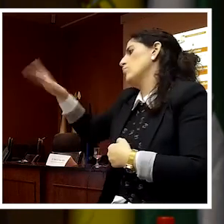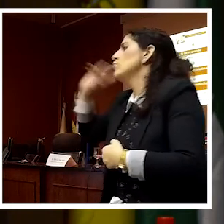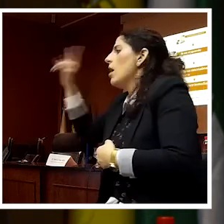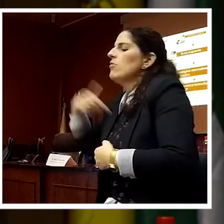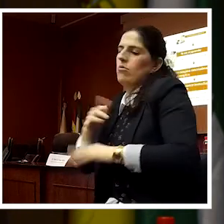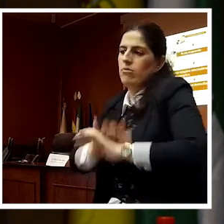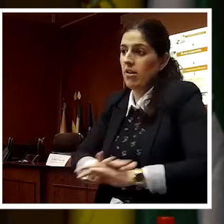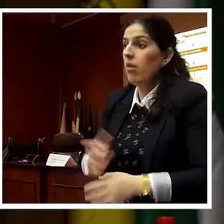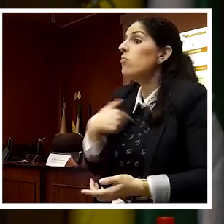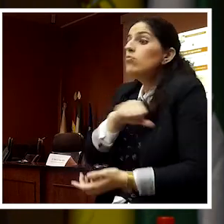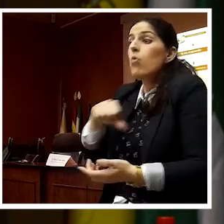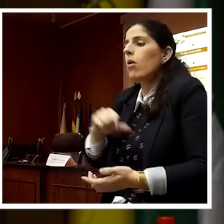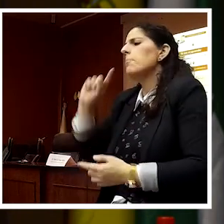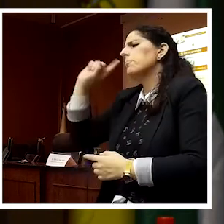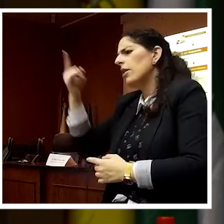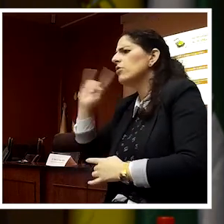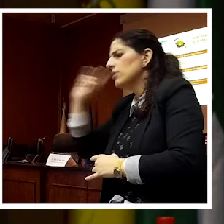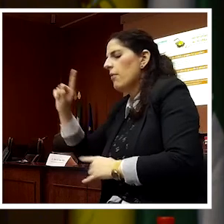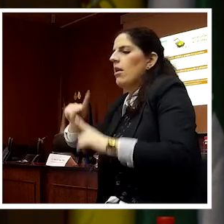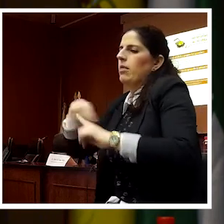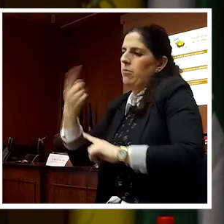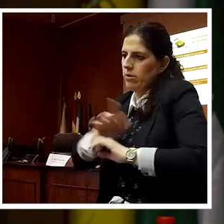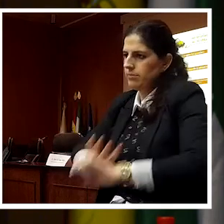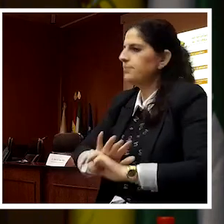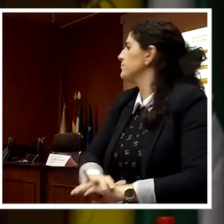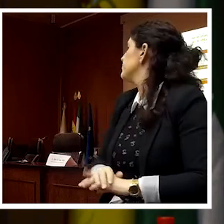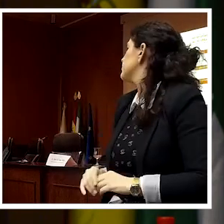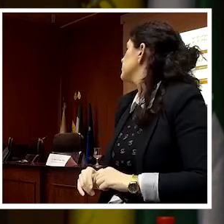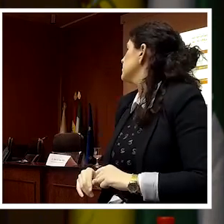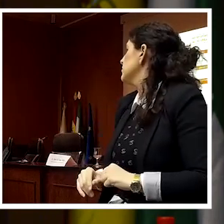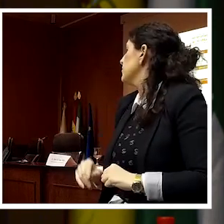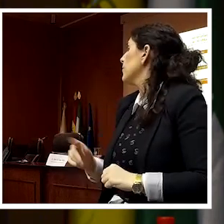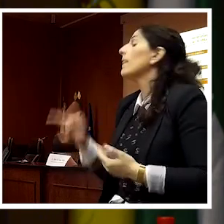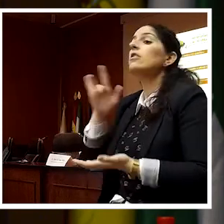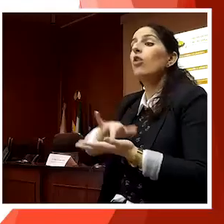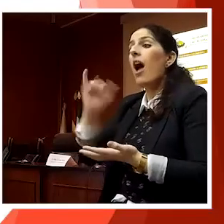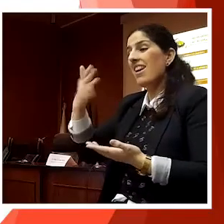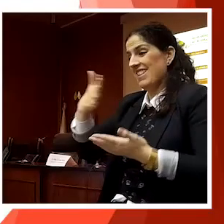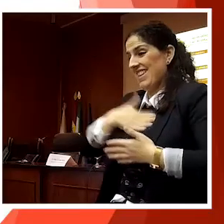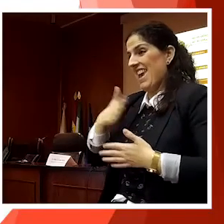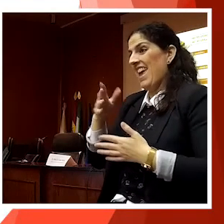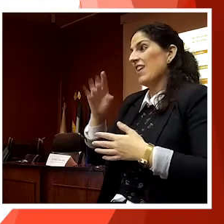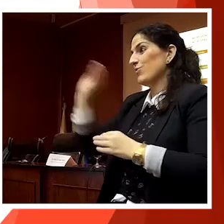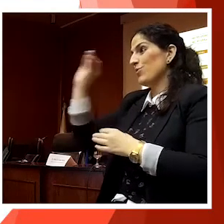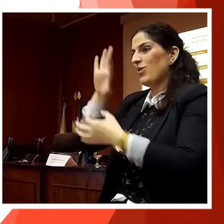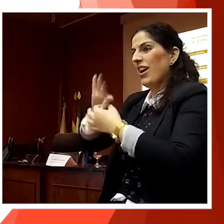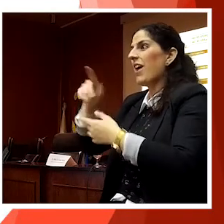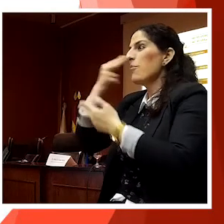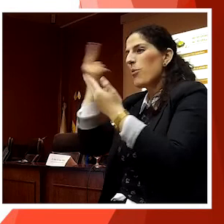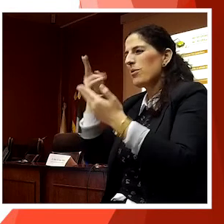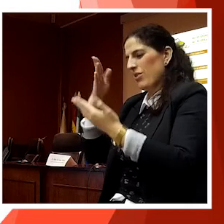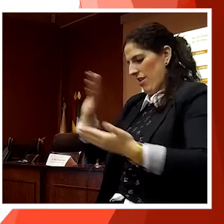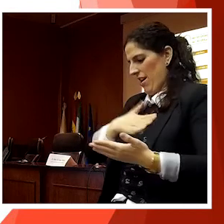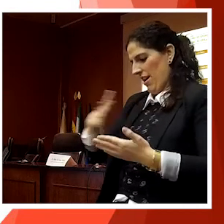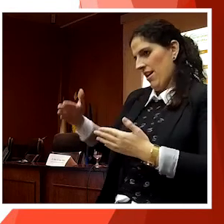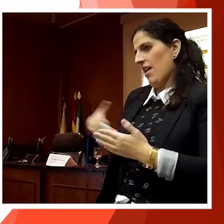¿Vale? Y si tenemos un DEA, pues es simple, le pones los